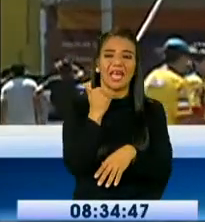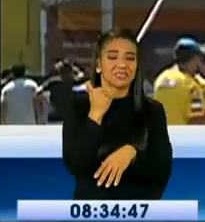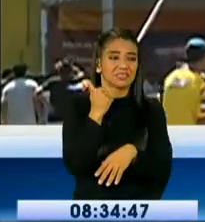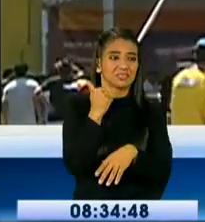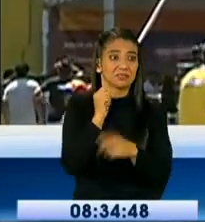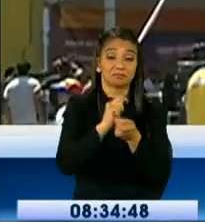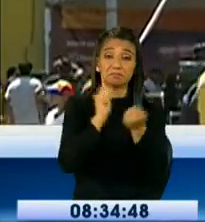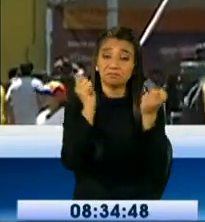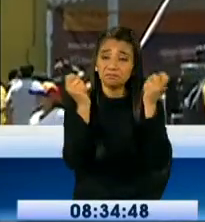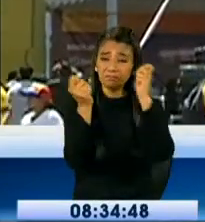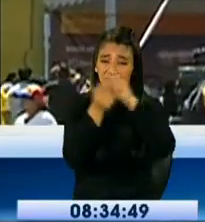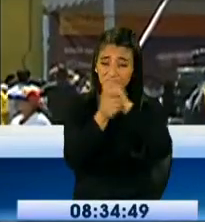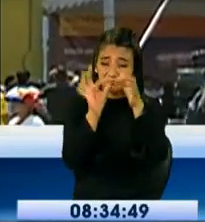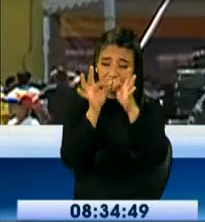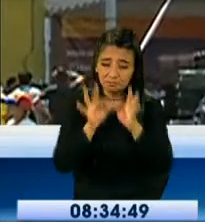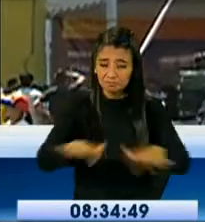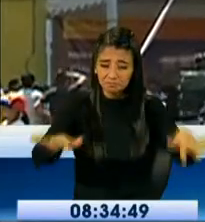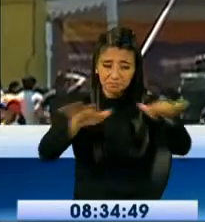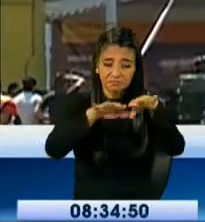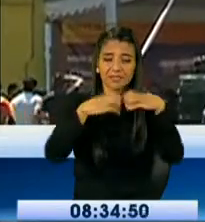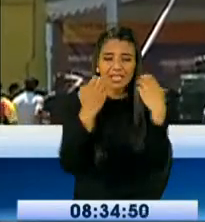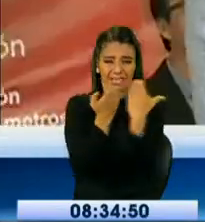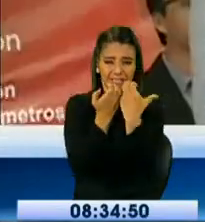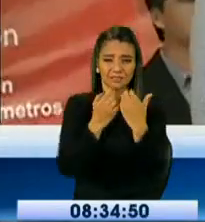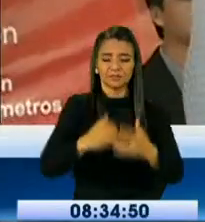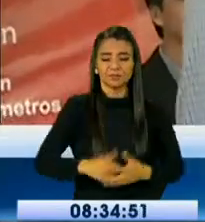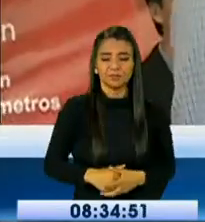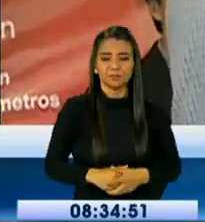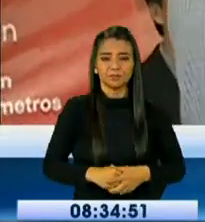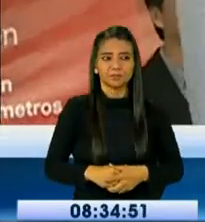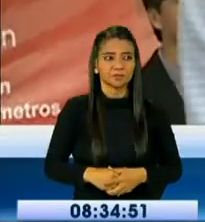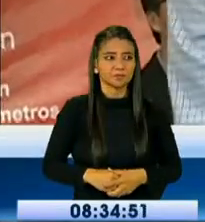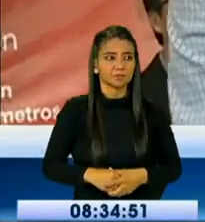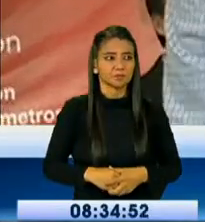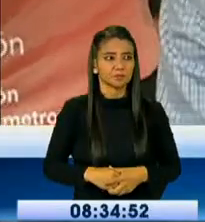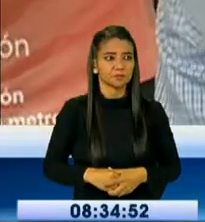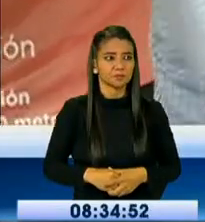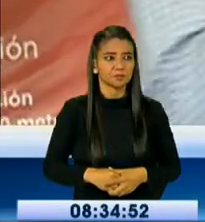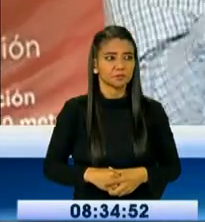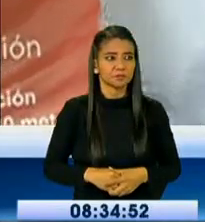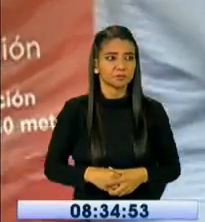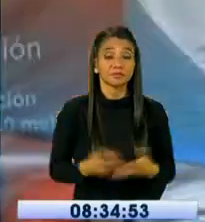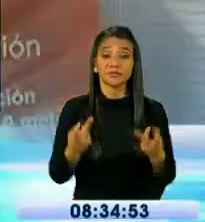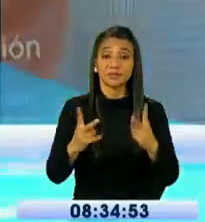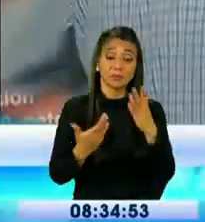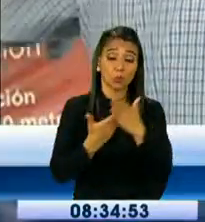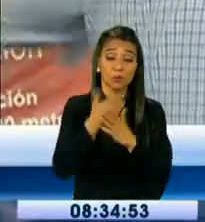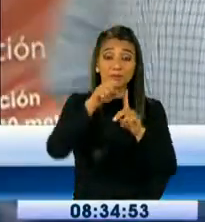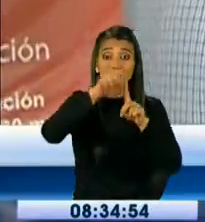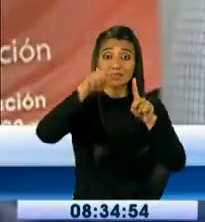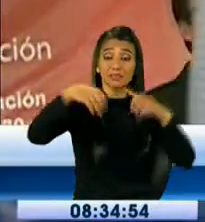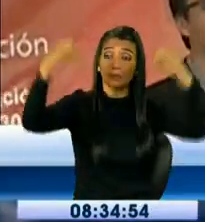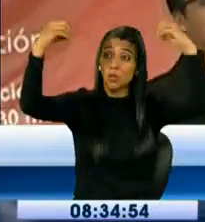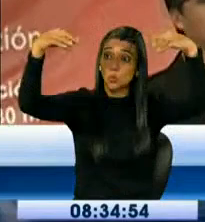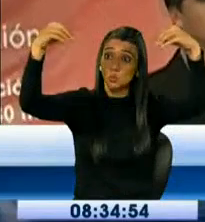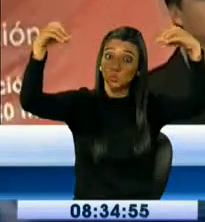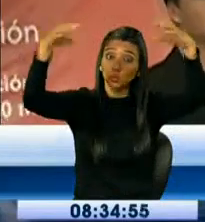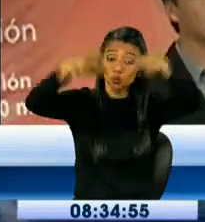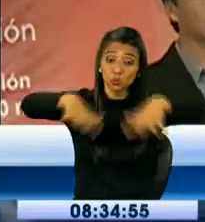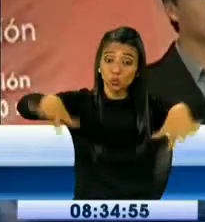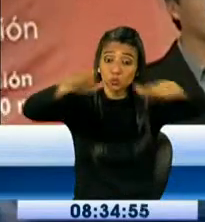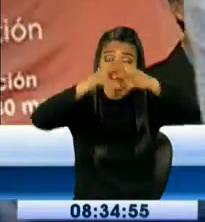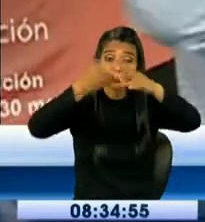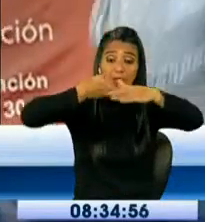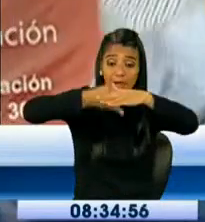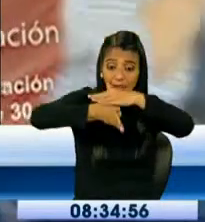de mejoras incluye adecuaciones en el interior del escenario. Sino también dotaremos de un nuevo sistema de iluminación a los pasillos